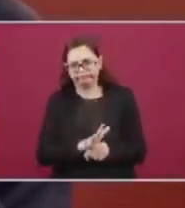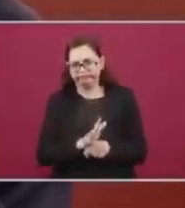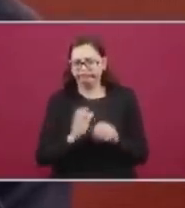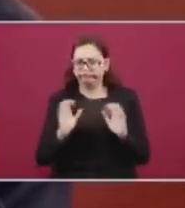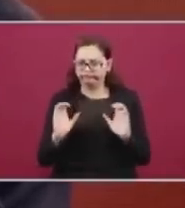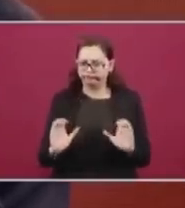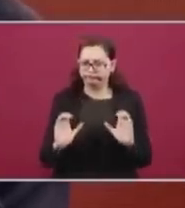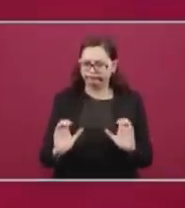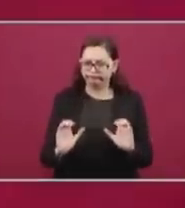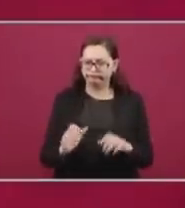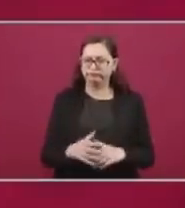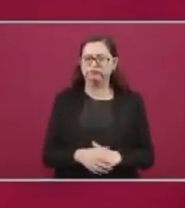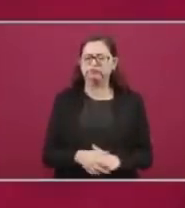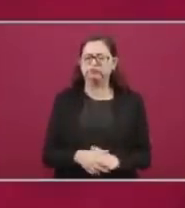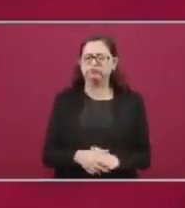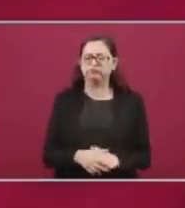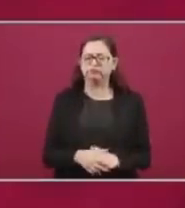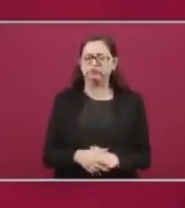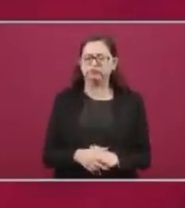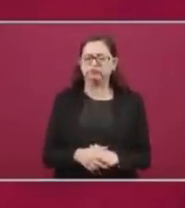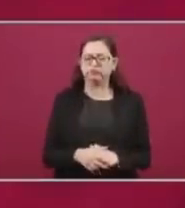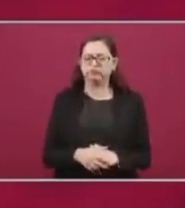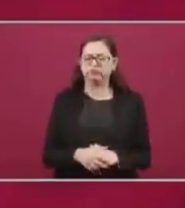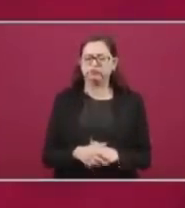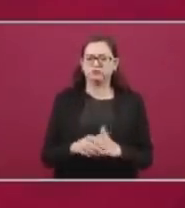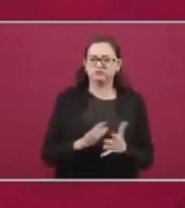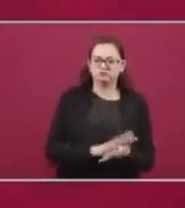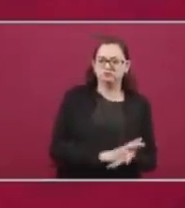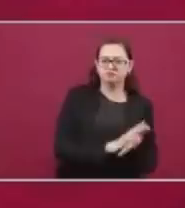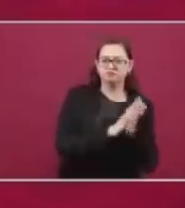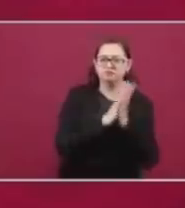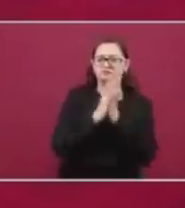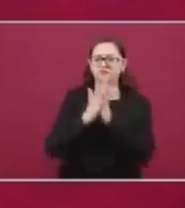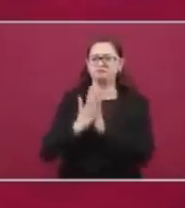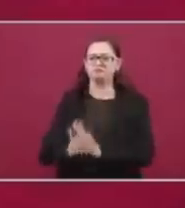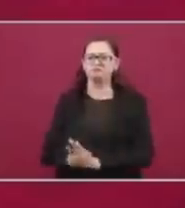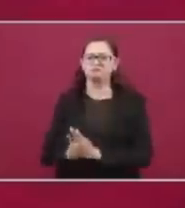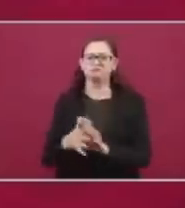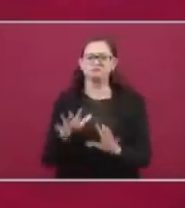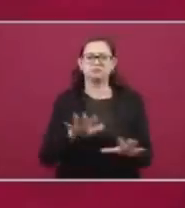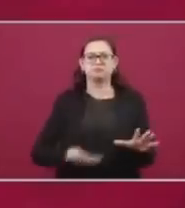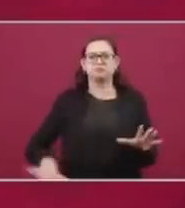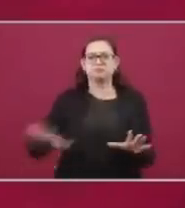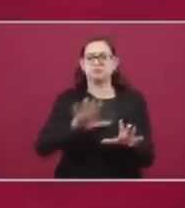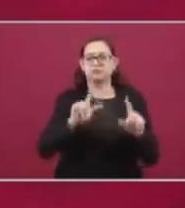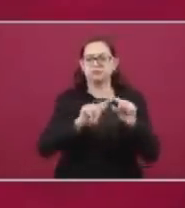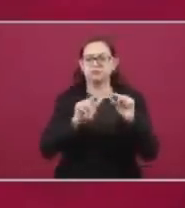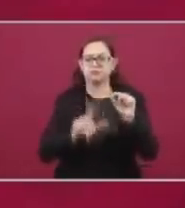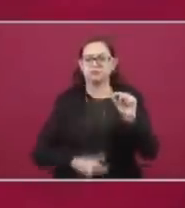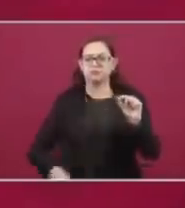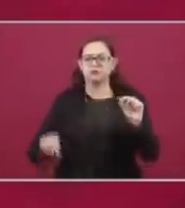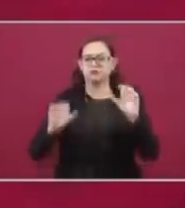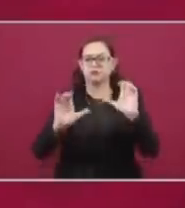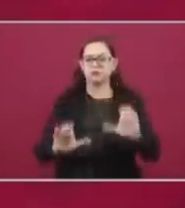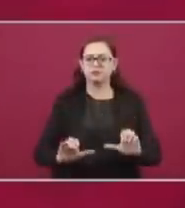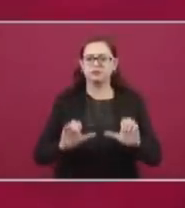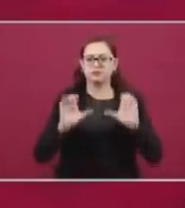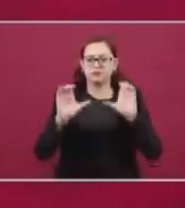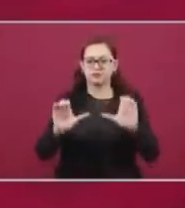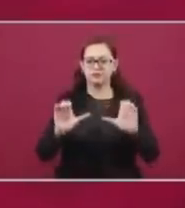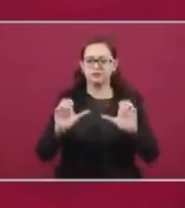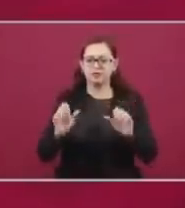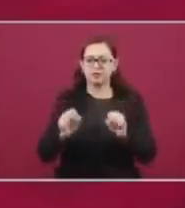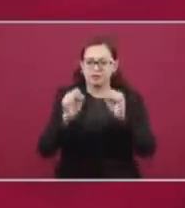ir dando este giro de seguridad nacional,